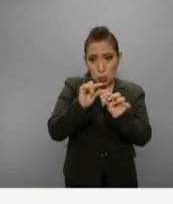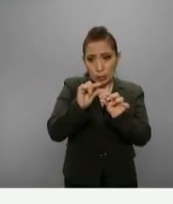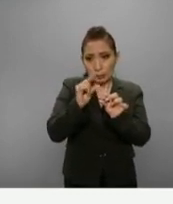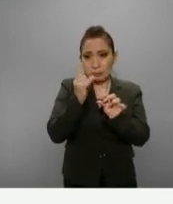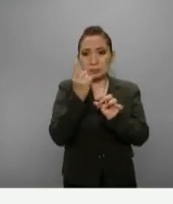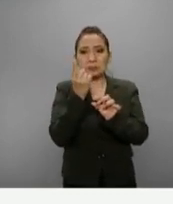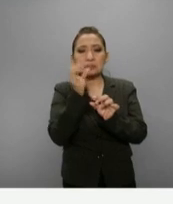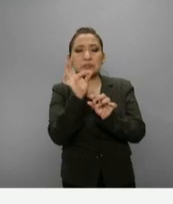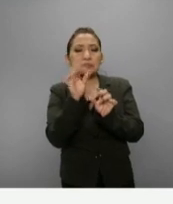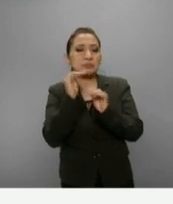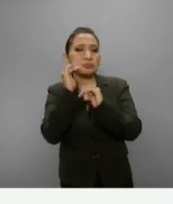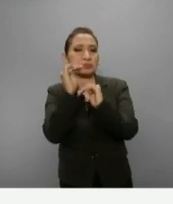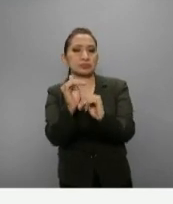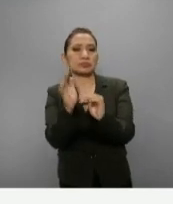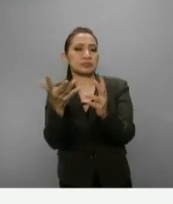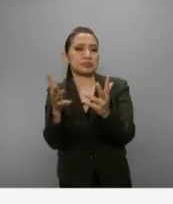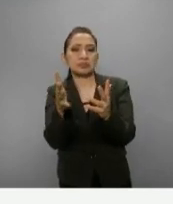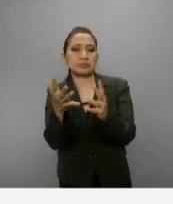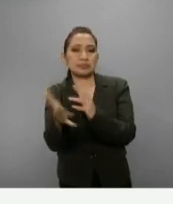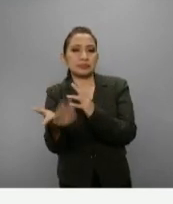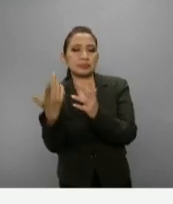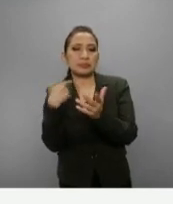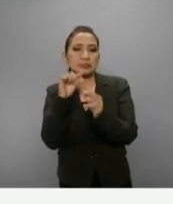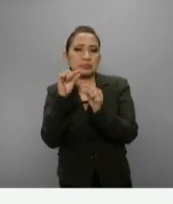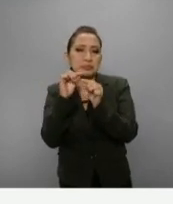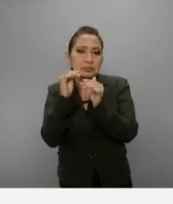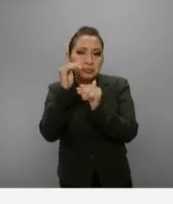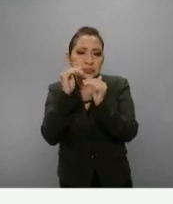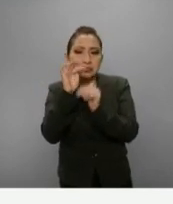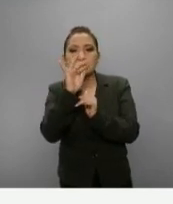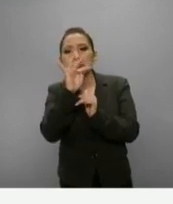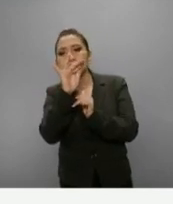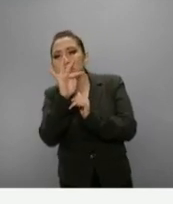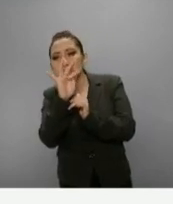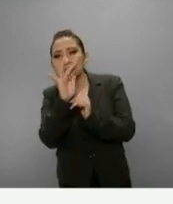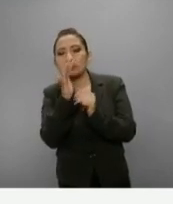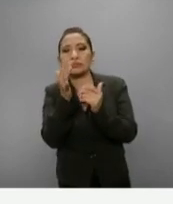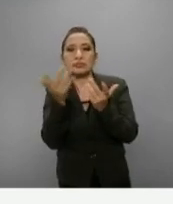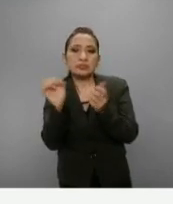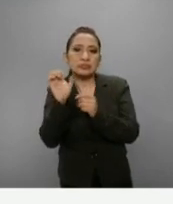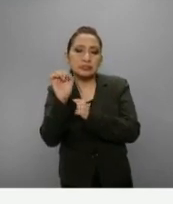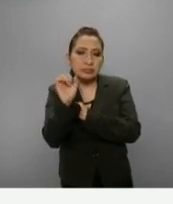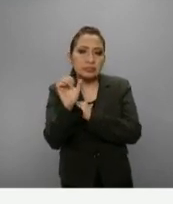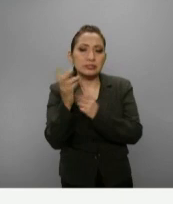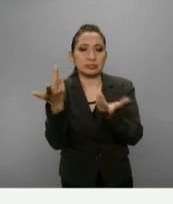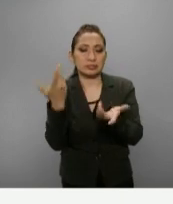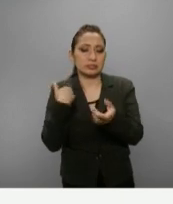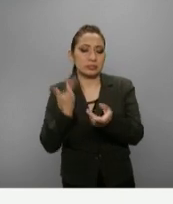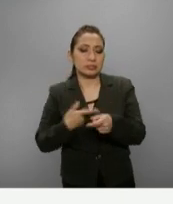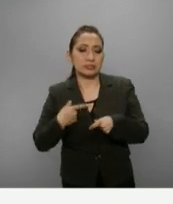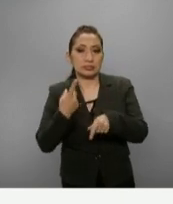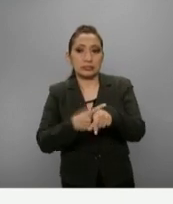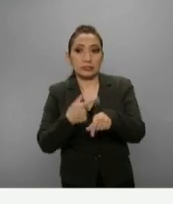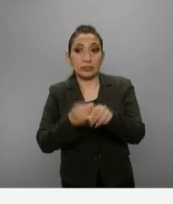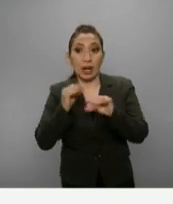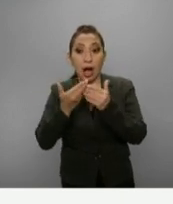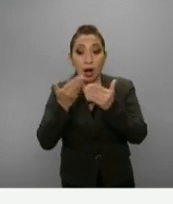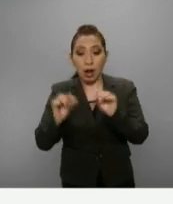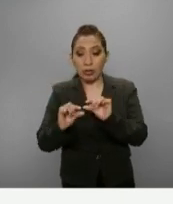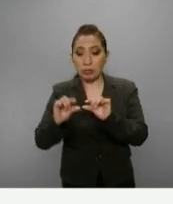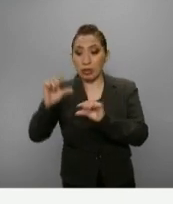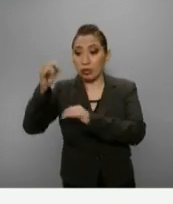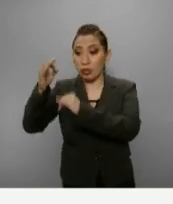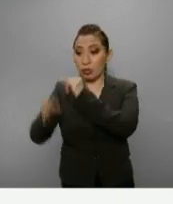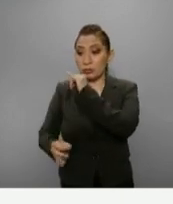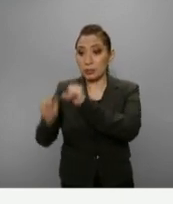con una máxima que más o menos bordeaba los 50, 60 casos, y prácticamente ya